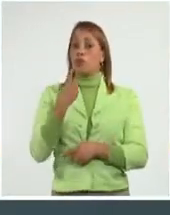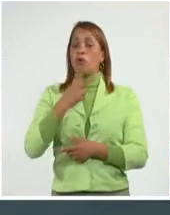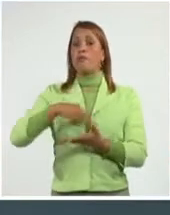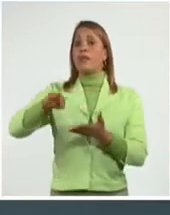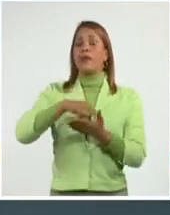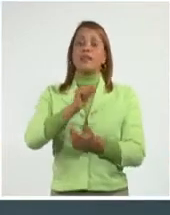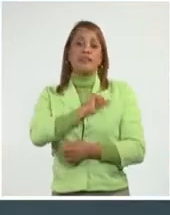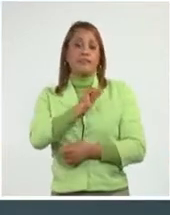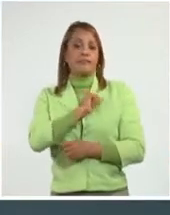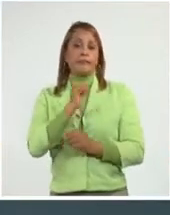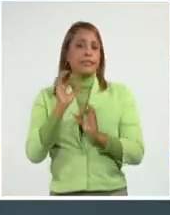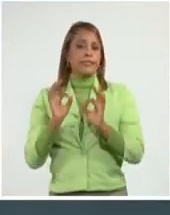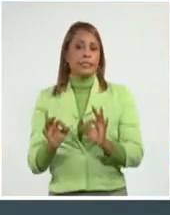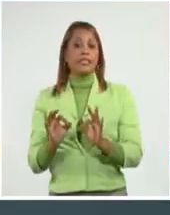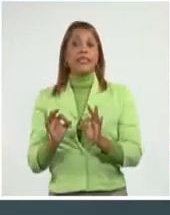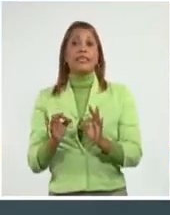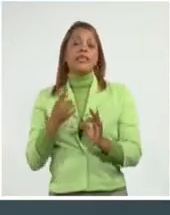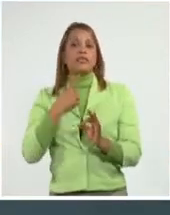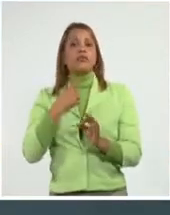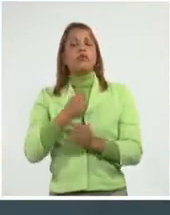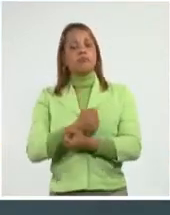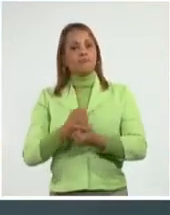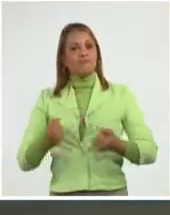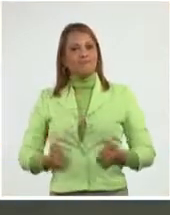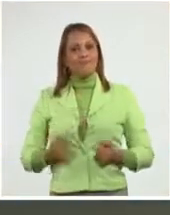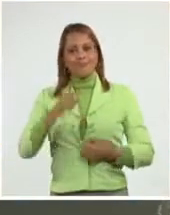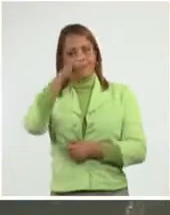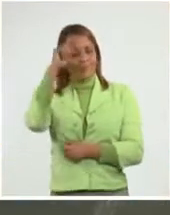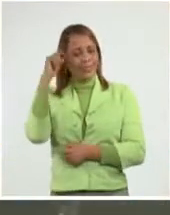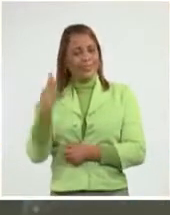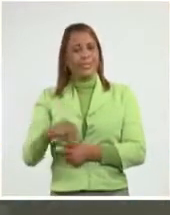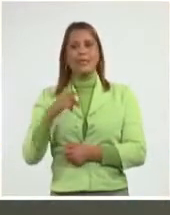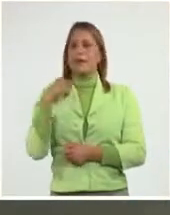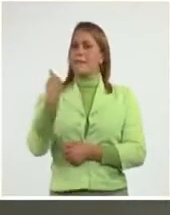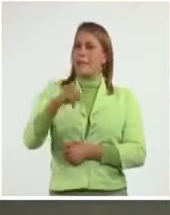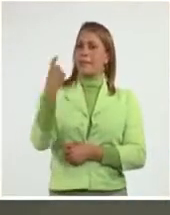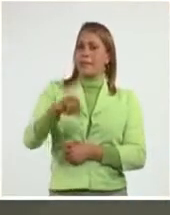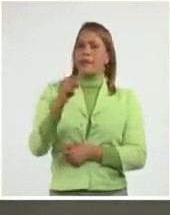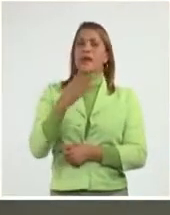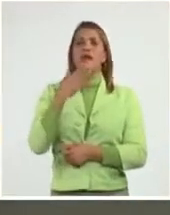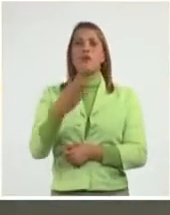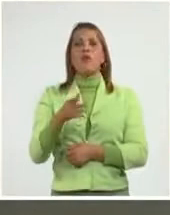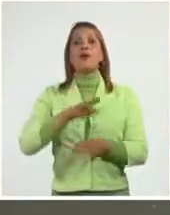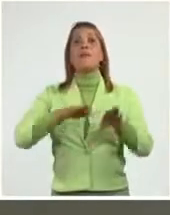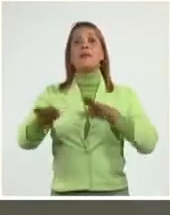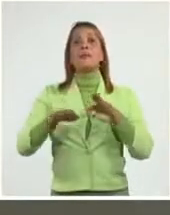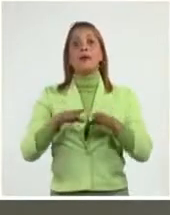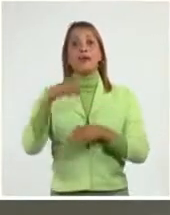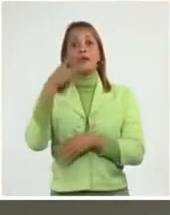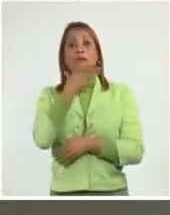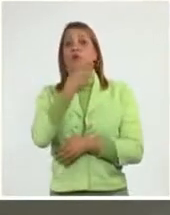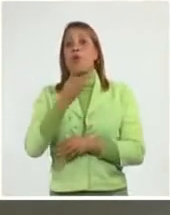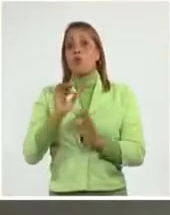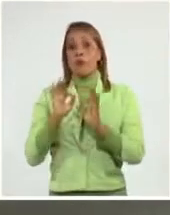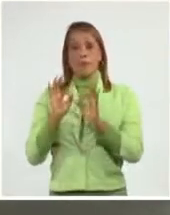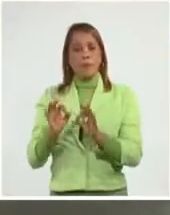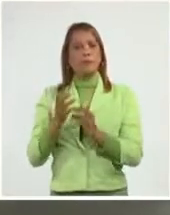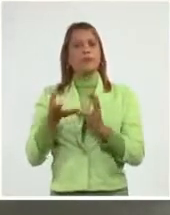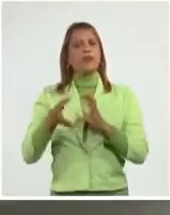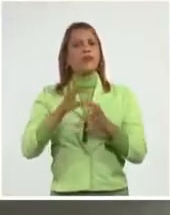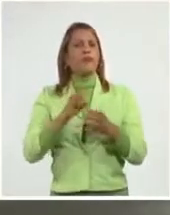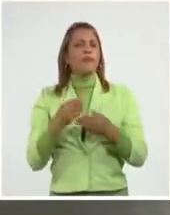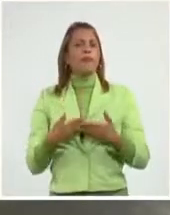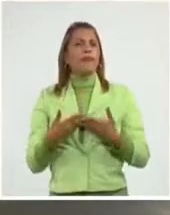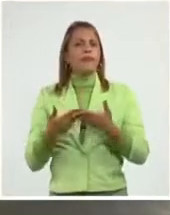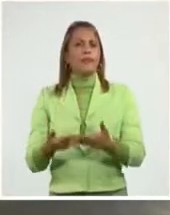hacer, entonces me ha aportado mucho artísticamente. Es bueno seguir preparando esas jóvenes promesas, porque es una forma de mantenerles a